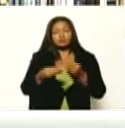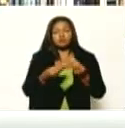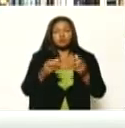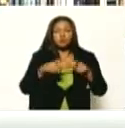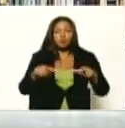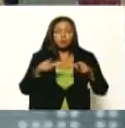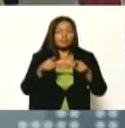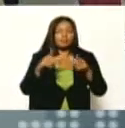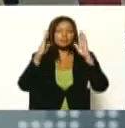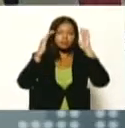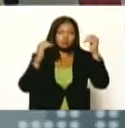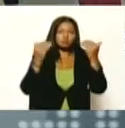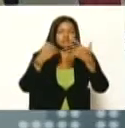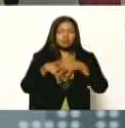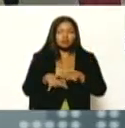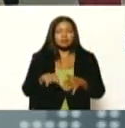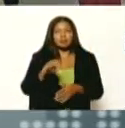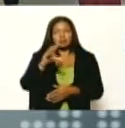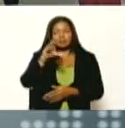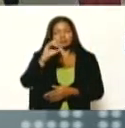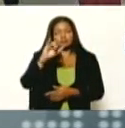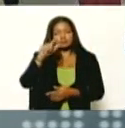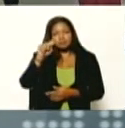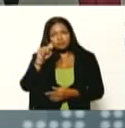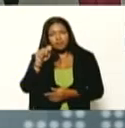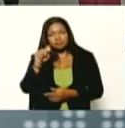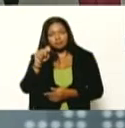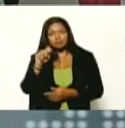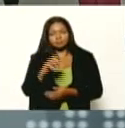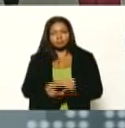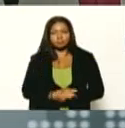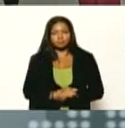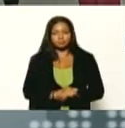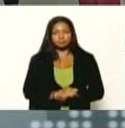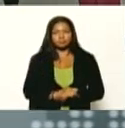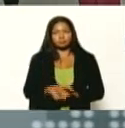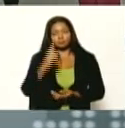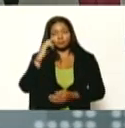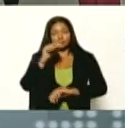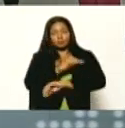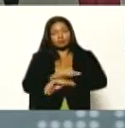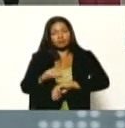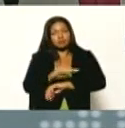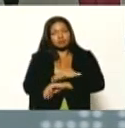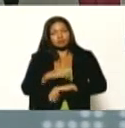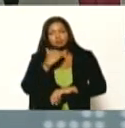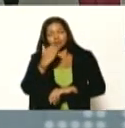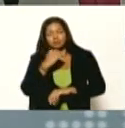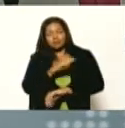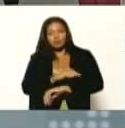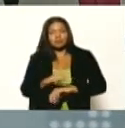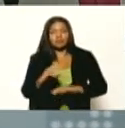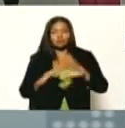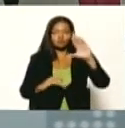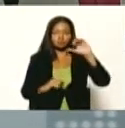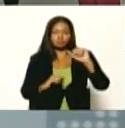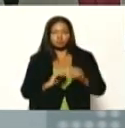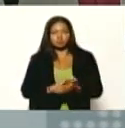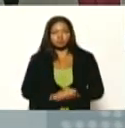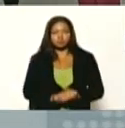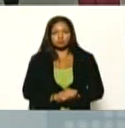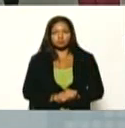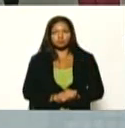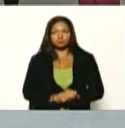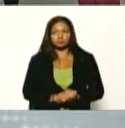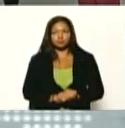integral comunitaria, la SIC de Quinta Crespo. Allá en la avenida Oeste con avenida Sur. Allá